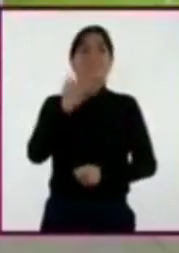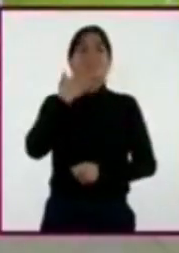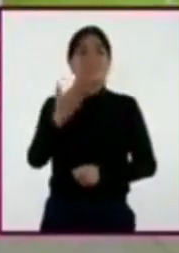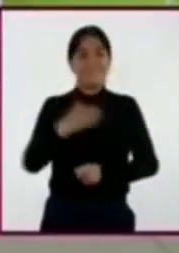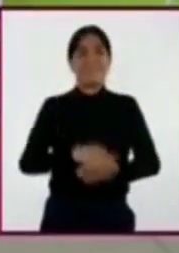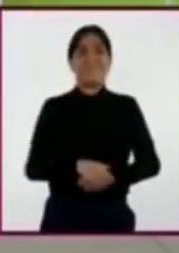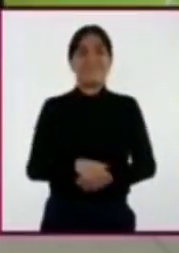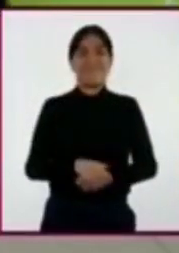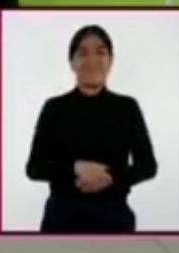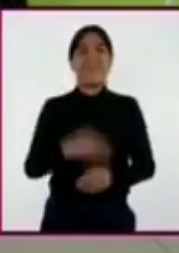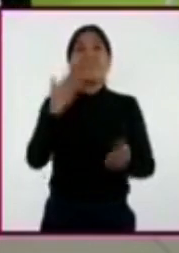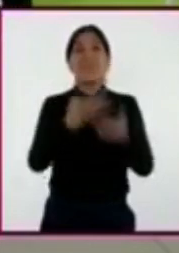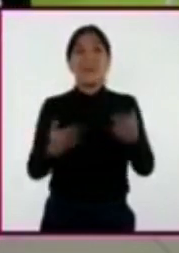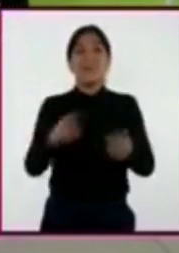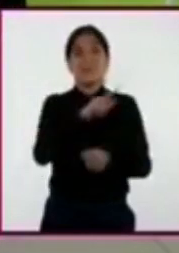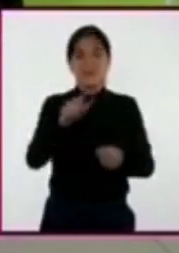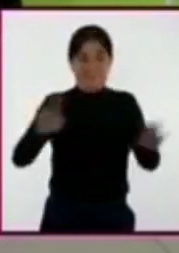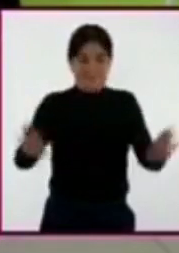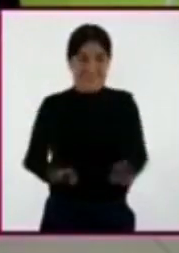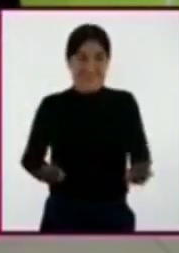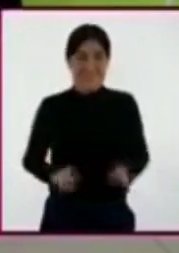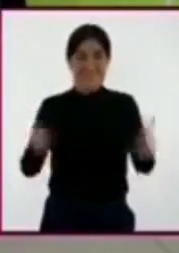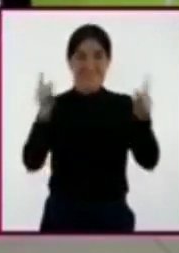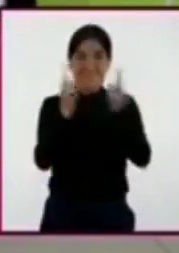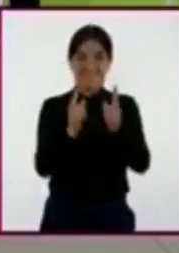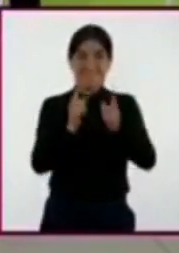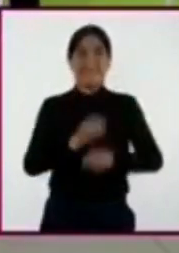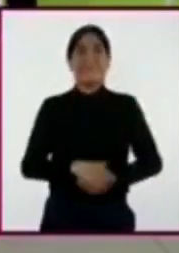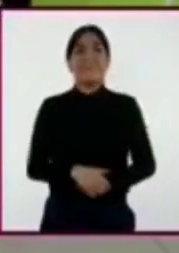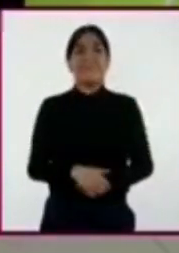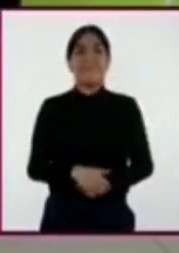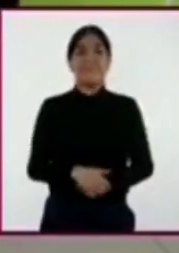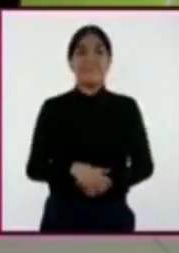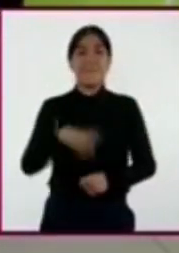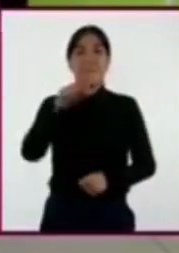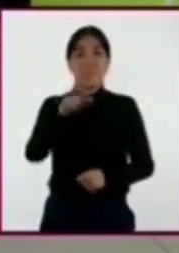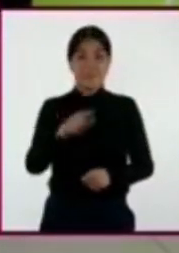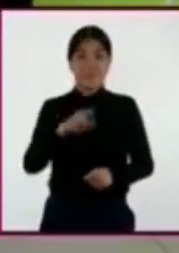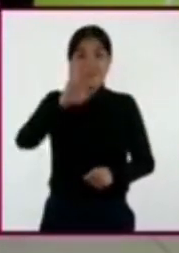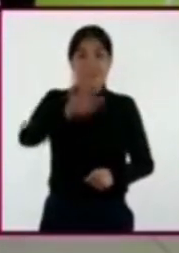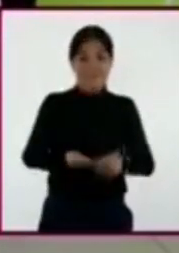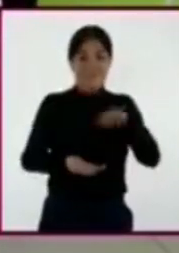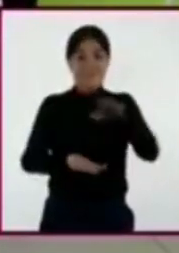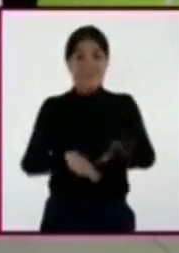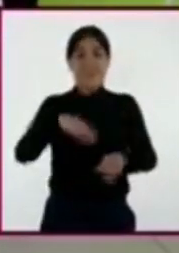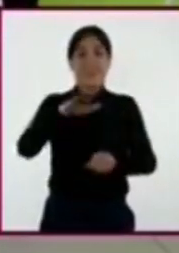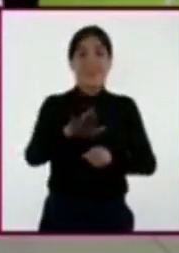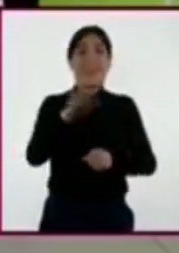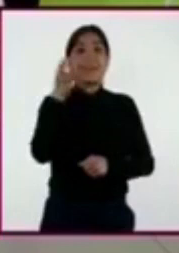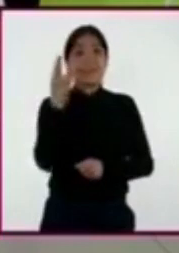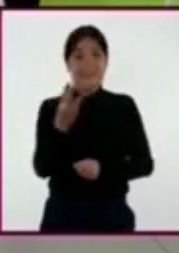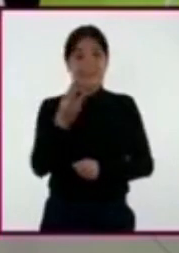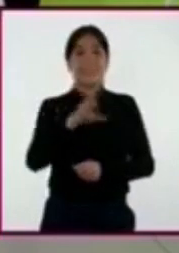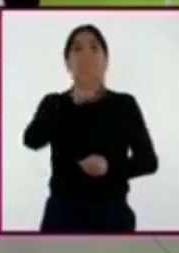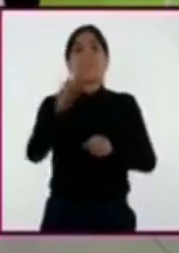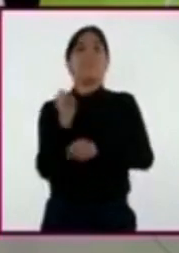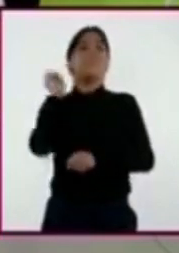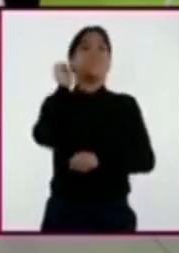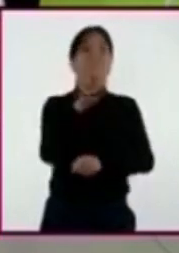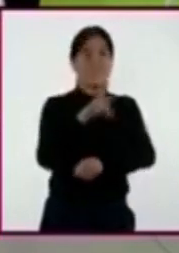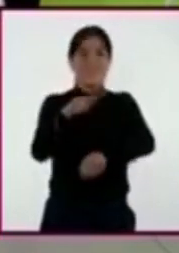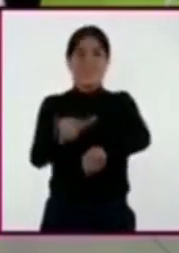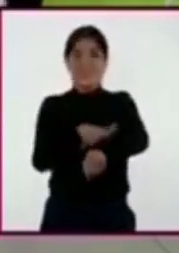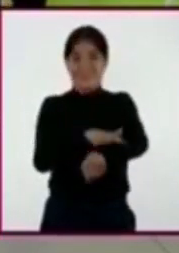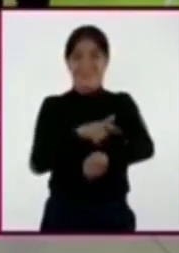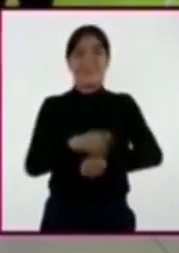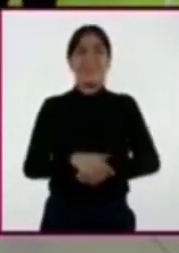Perfecto, ahora lo van a hacer en pareja. Van a dar sus 3 pasos y lanzan la calceta.